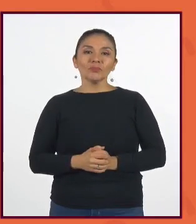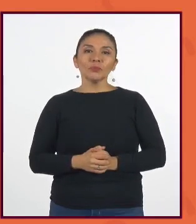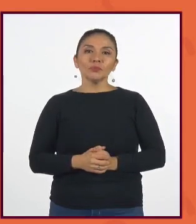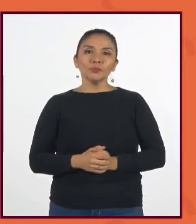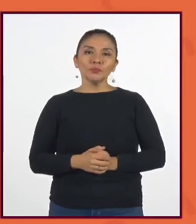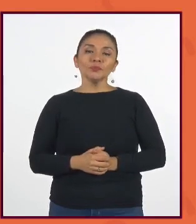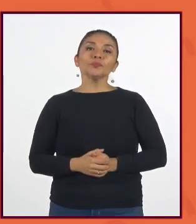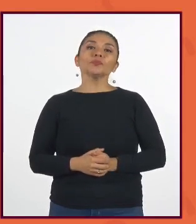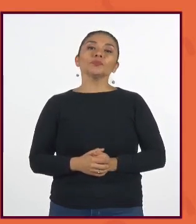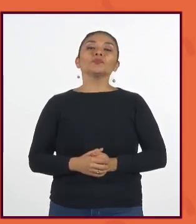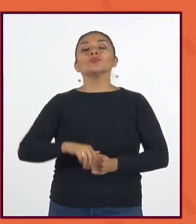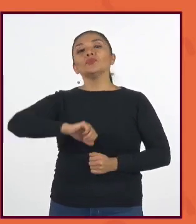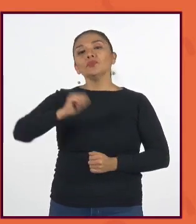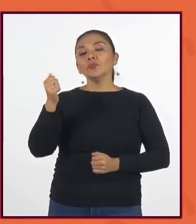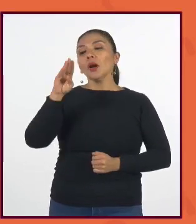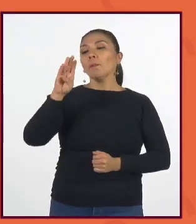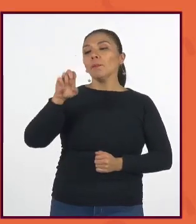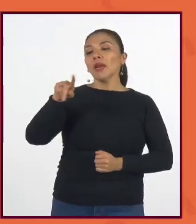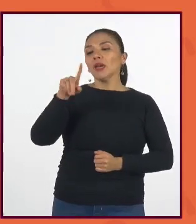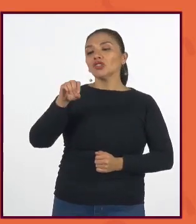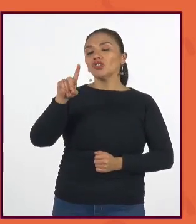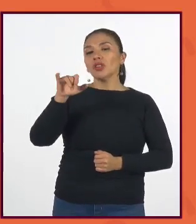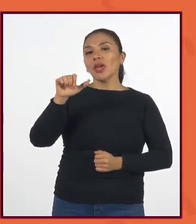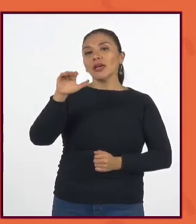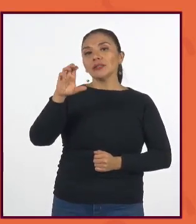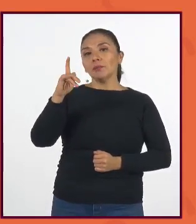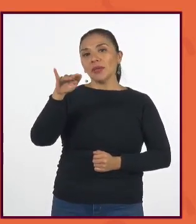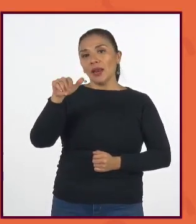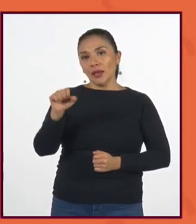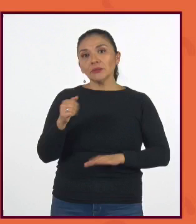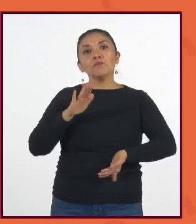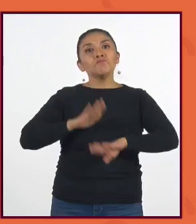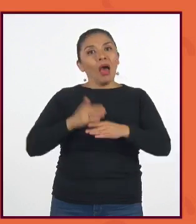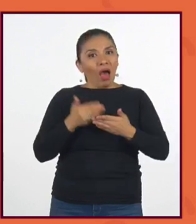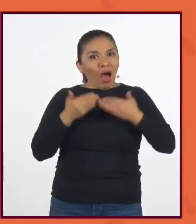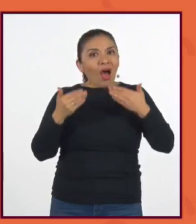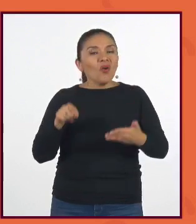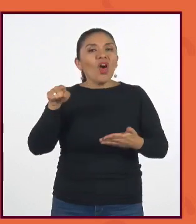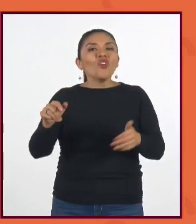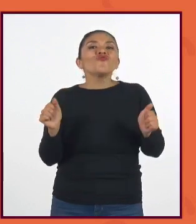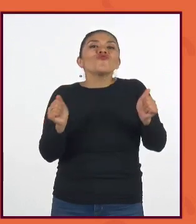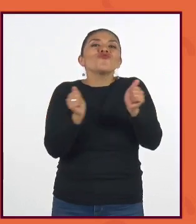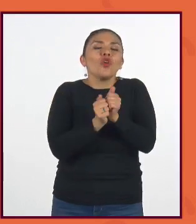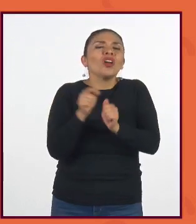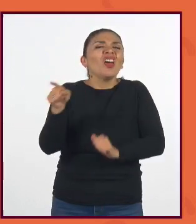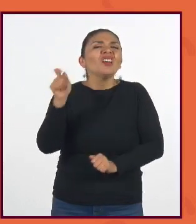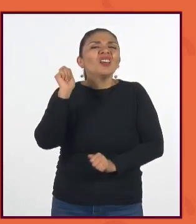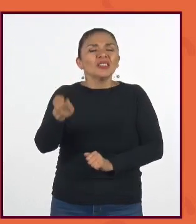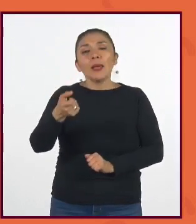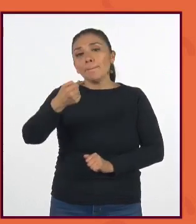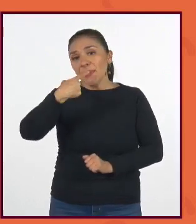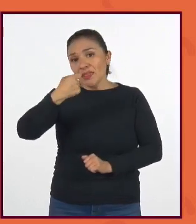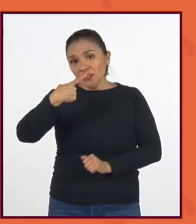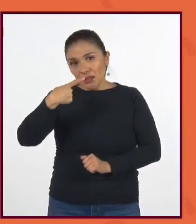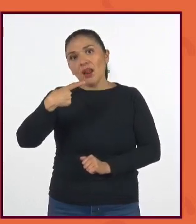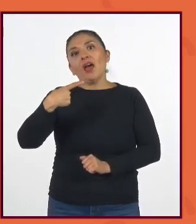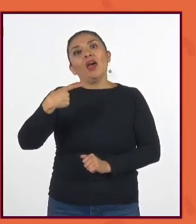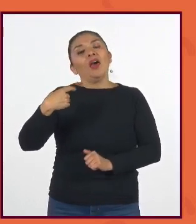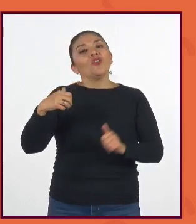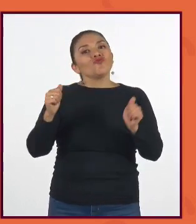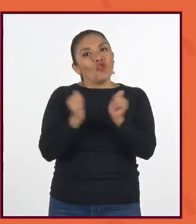las benzodiazepinas que cada vez las están usando más para mezclar. Es un medicamento controlado,